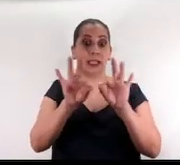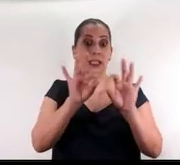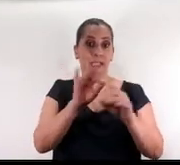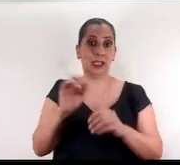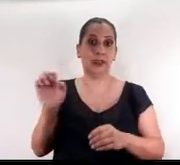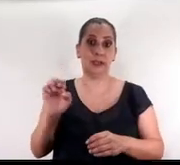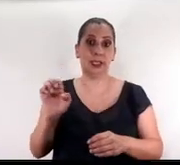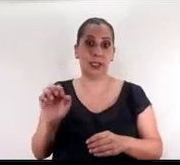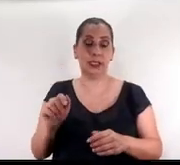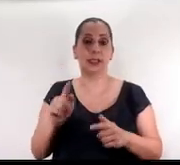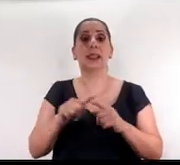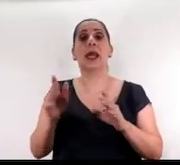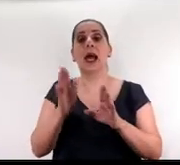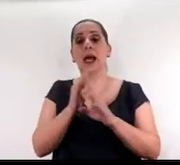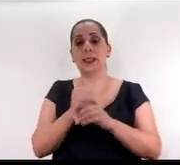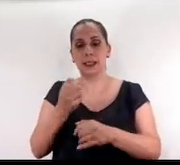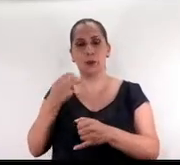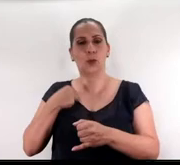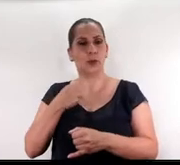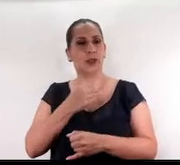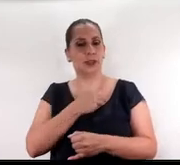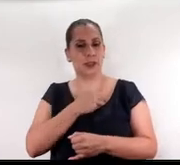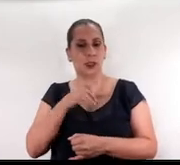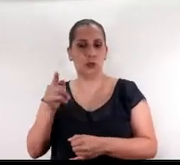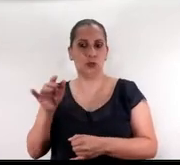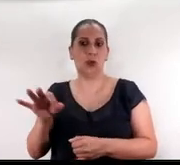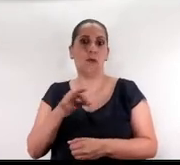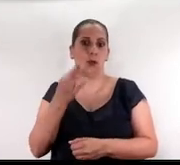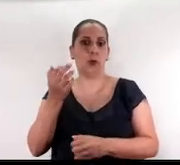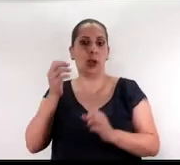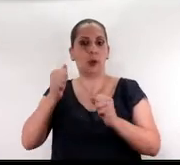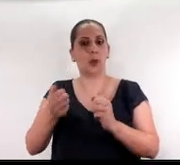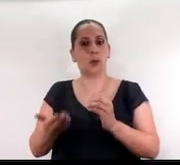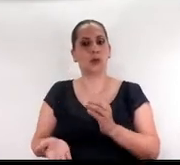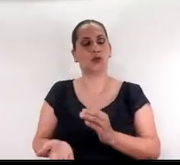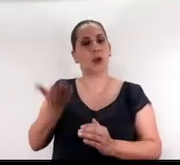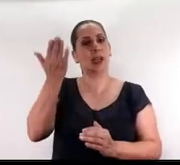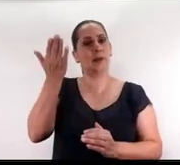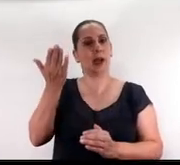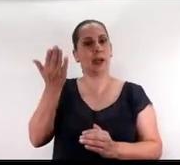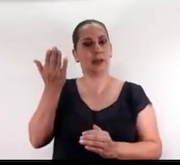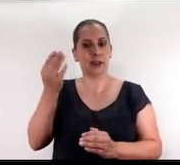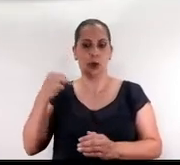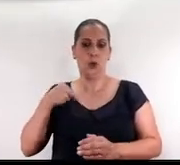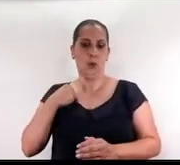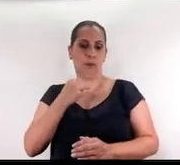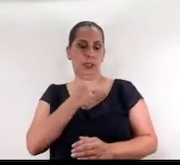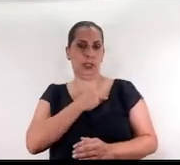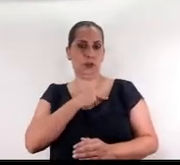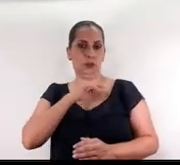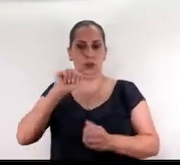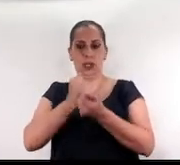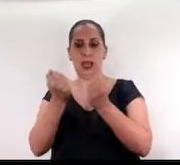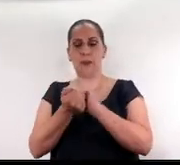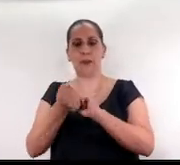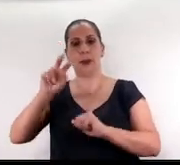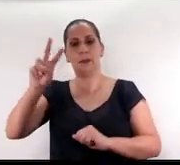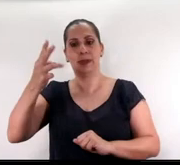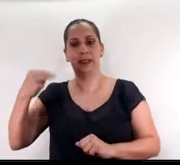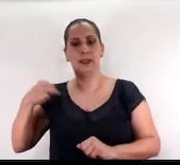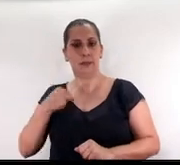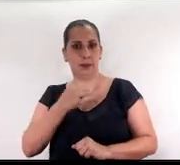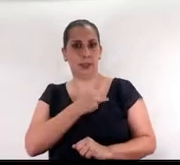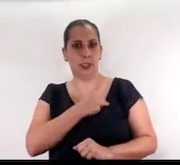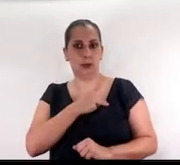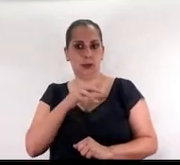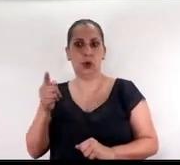la creación de un ministerio es una señal de elevar el rango del viceministro a un ministro, es una señal clara de que el